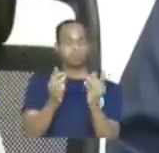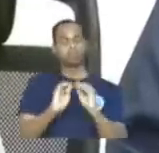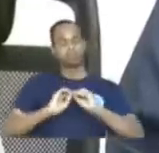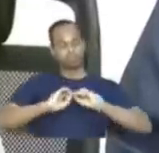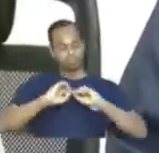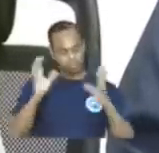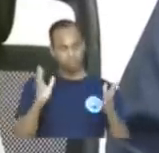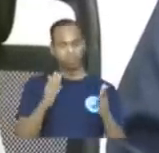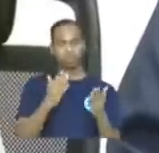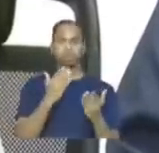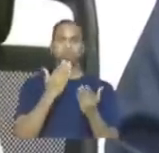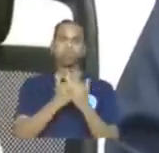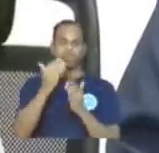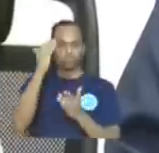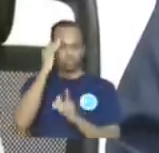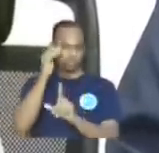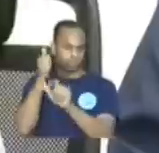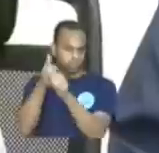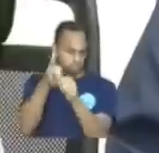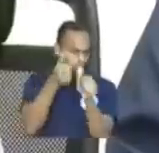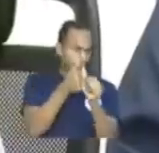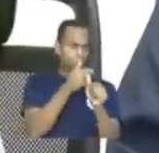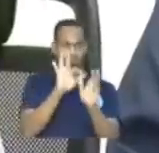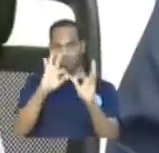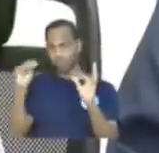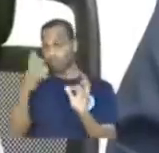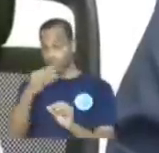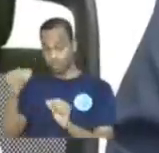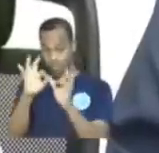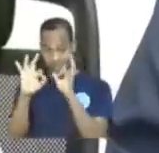criterio de cada quien y de cada familia